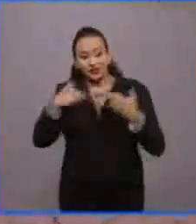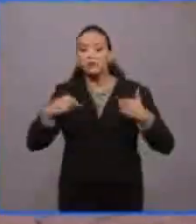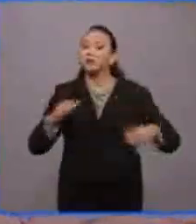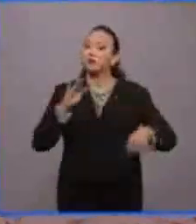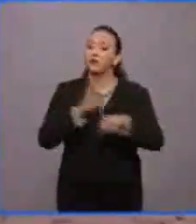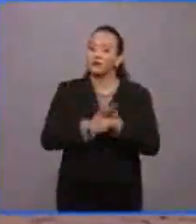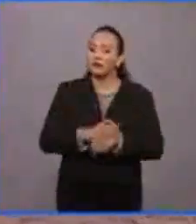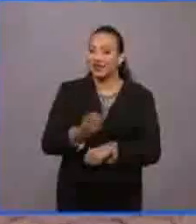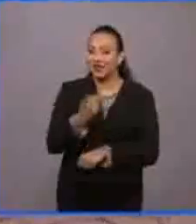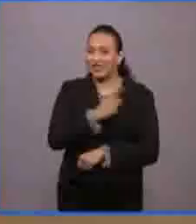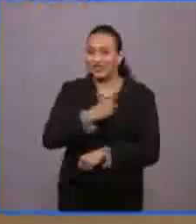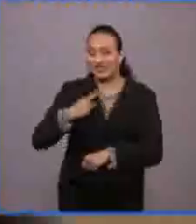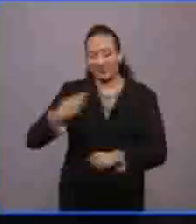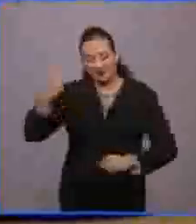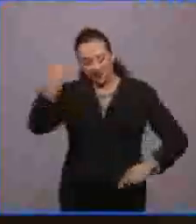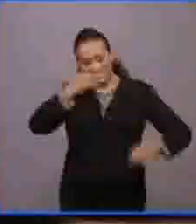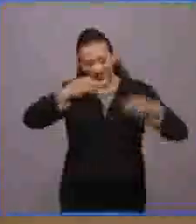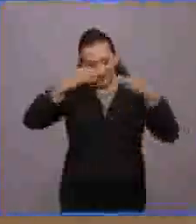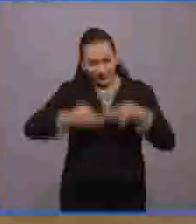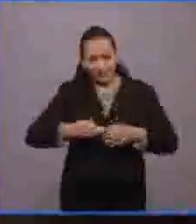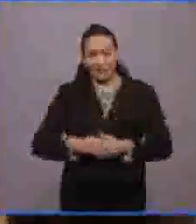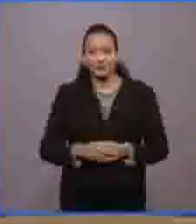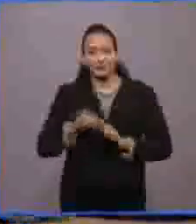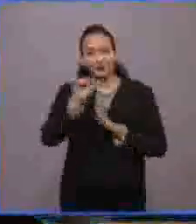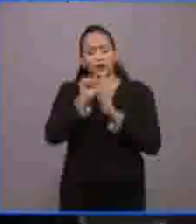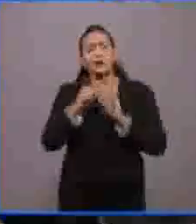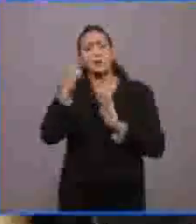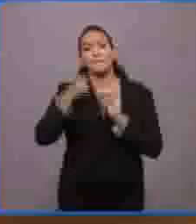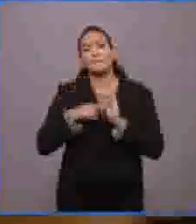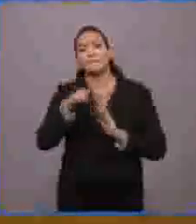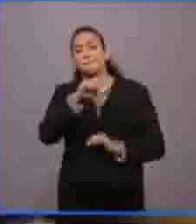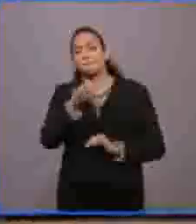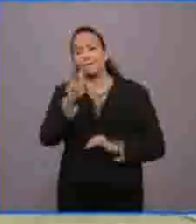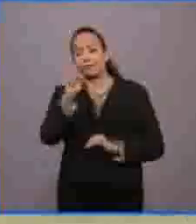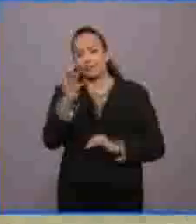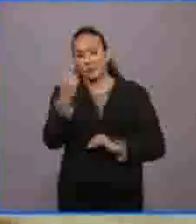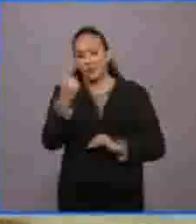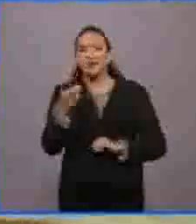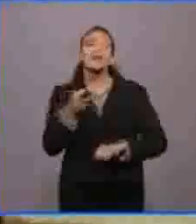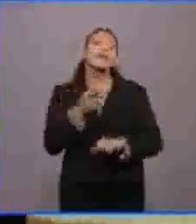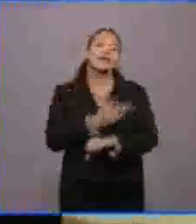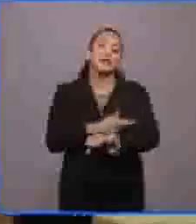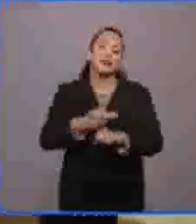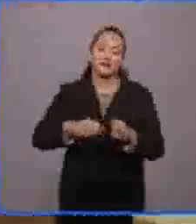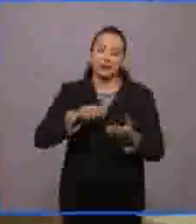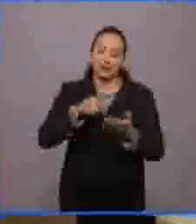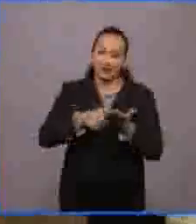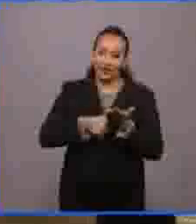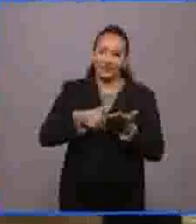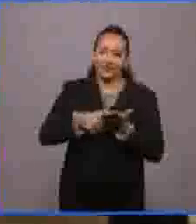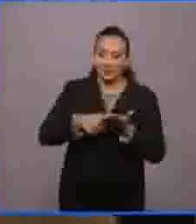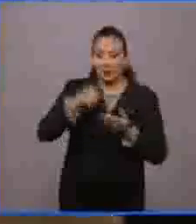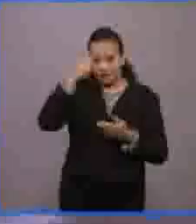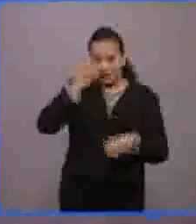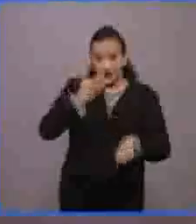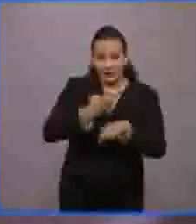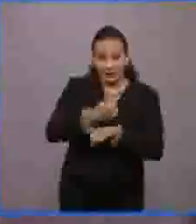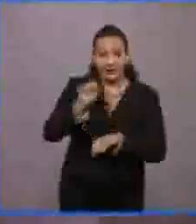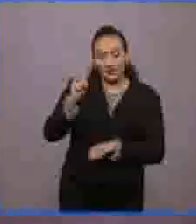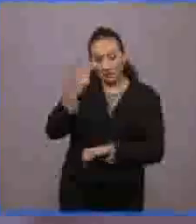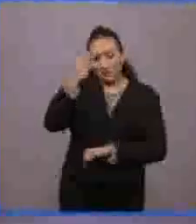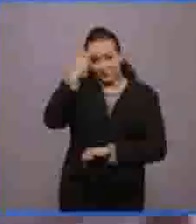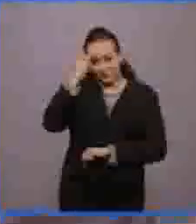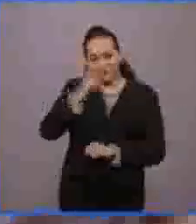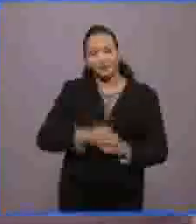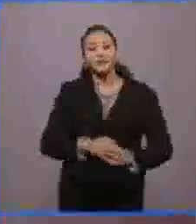elegirse la respuesta afirmativa. Precisó que el artículo 1139 del Código de Procedimientos Civiles para el Estado de San Luis